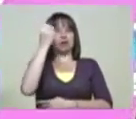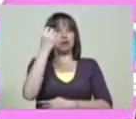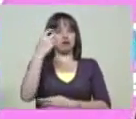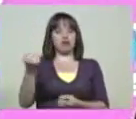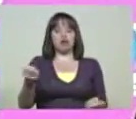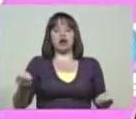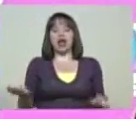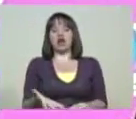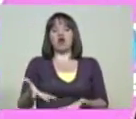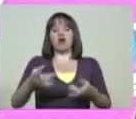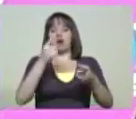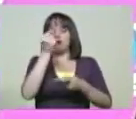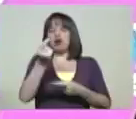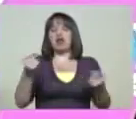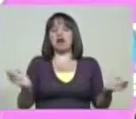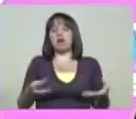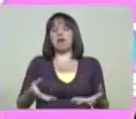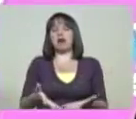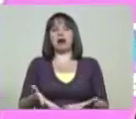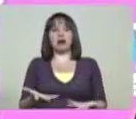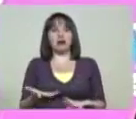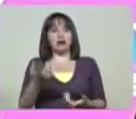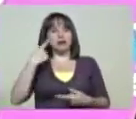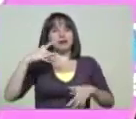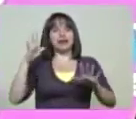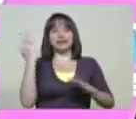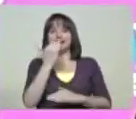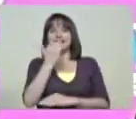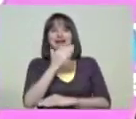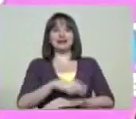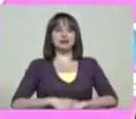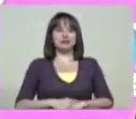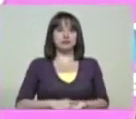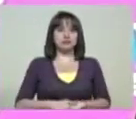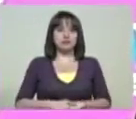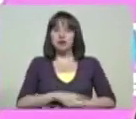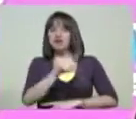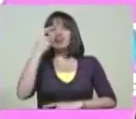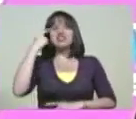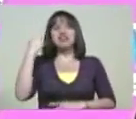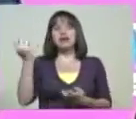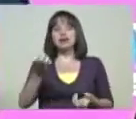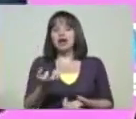ipad ustedes se ríen que saben ustedes caracoles